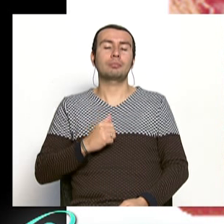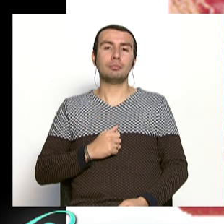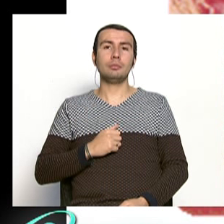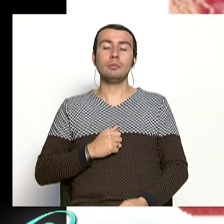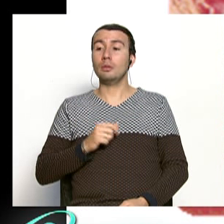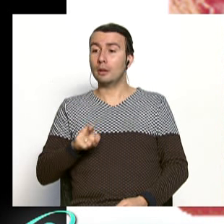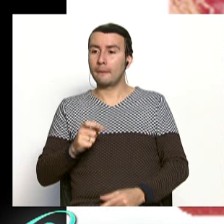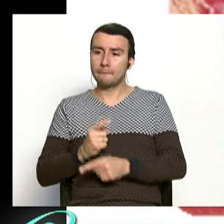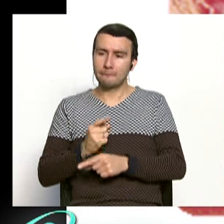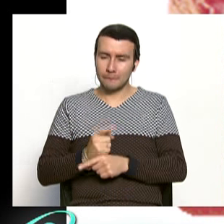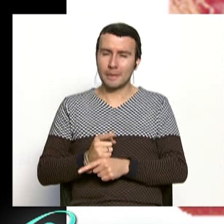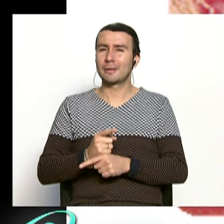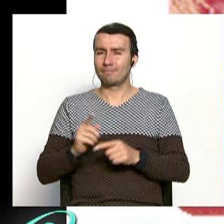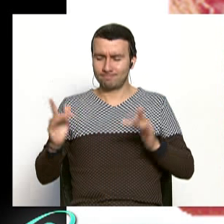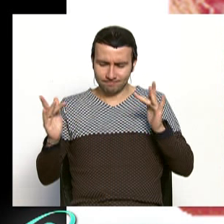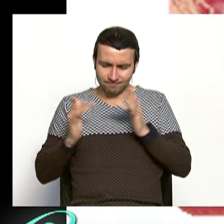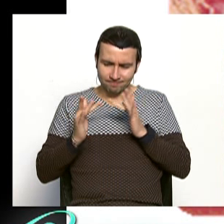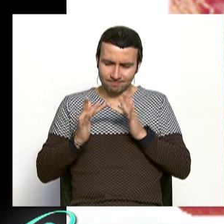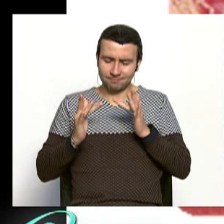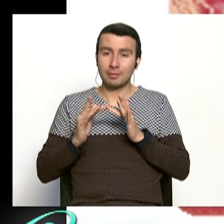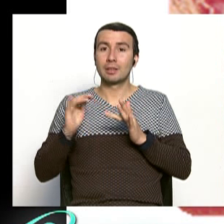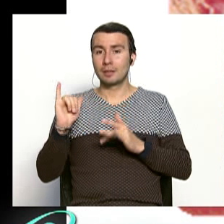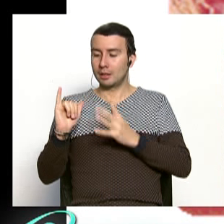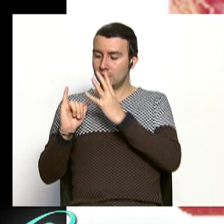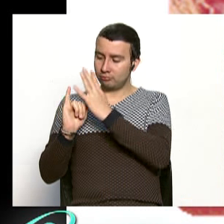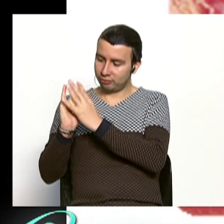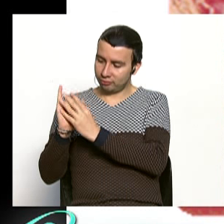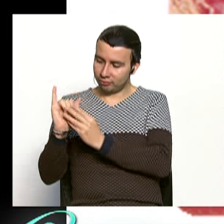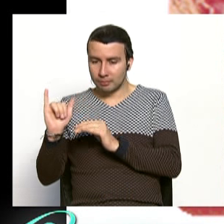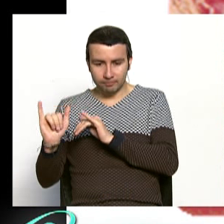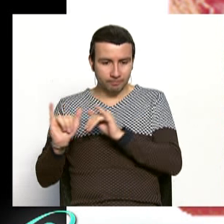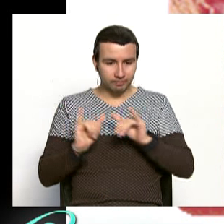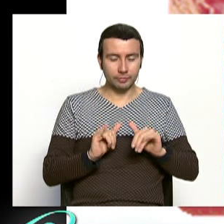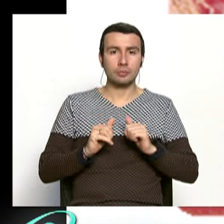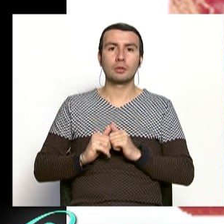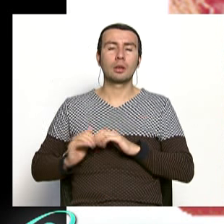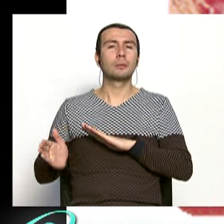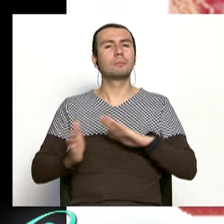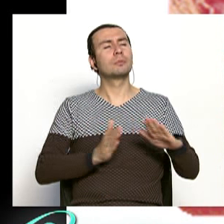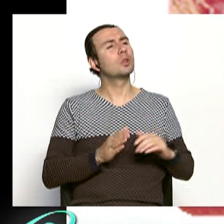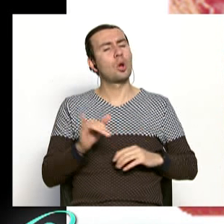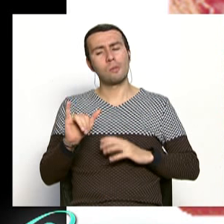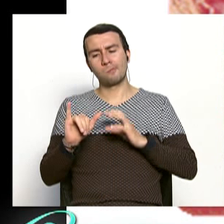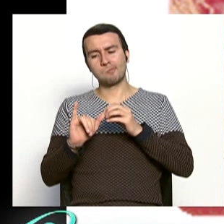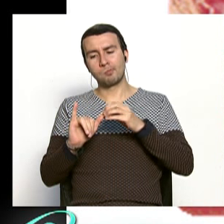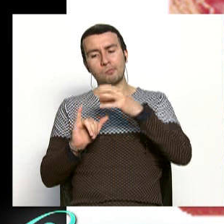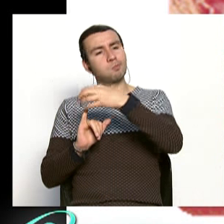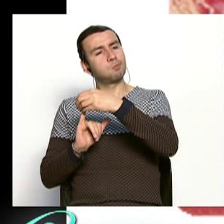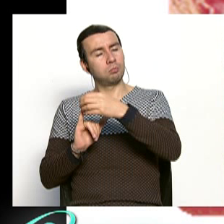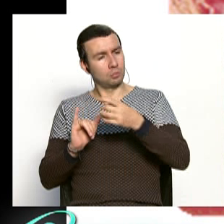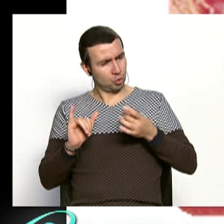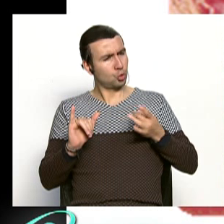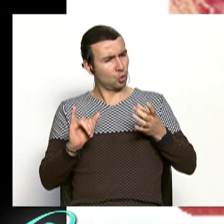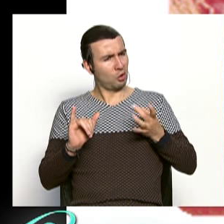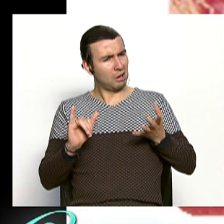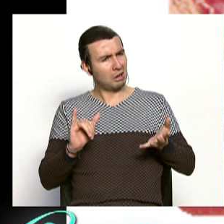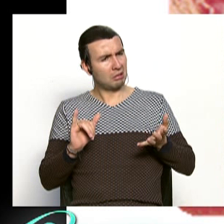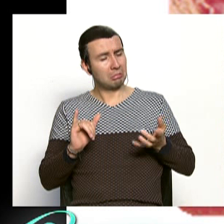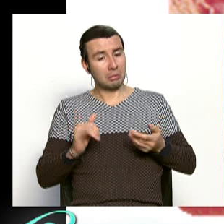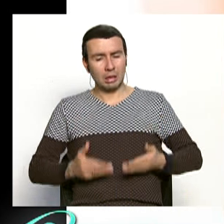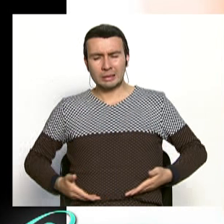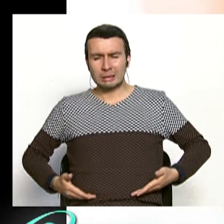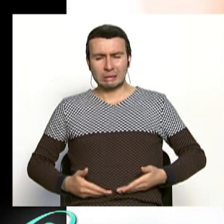está relacionada muy íntimamente con la endometriosis Qué hay de los ovarios los ovarios duelen son causa